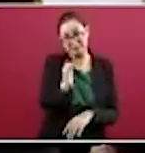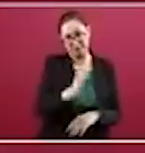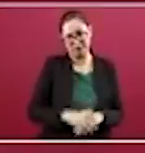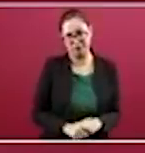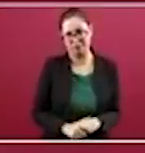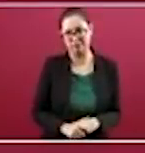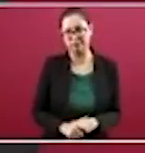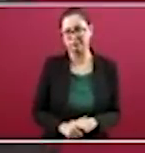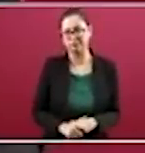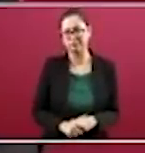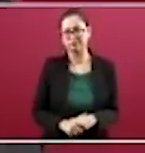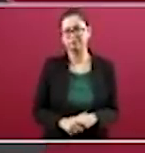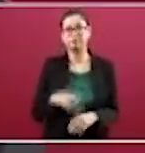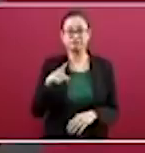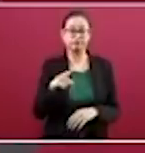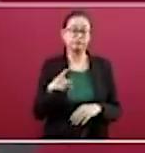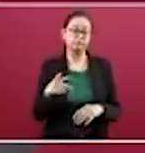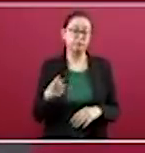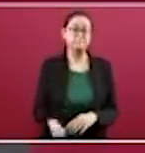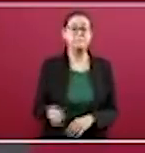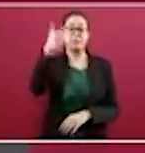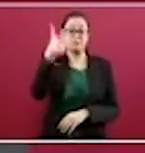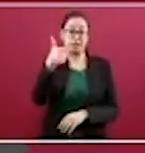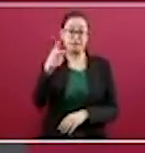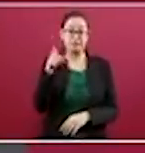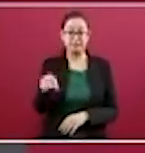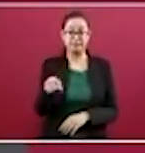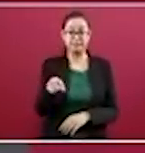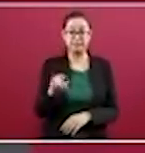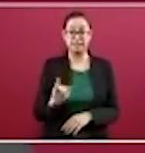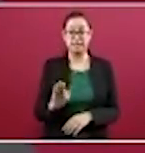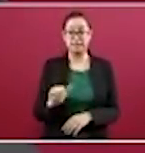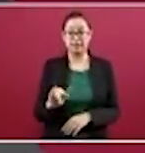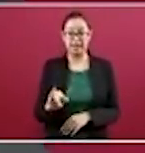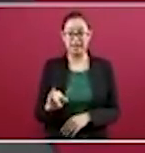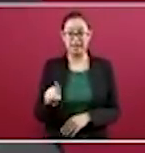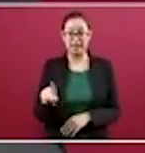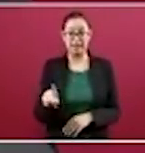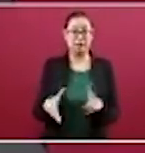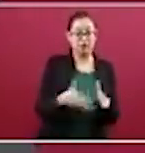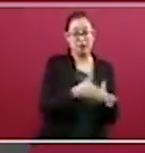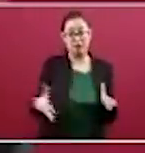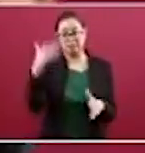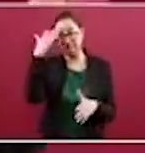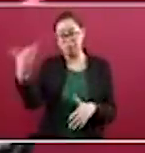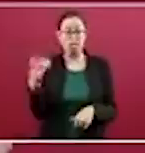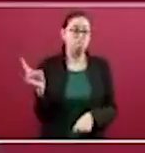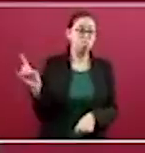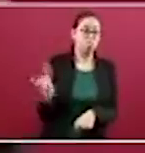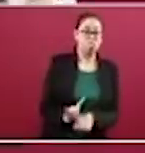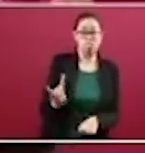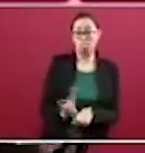cuando se inauguró este organismo, porque se puso de moda en la época neoliberal para